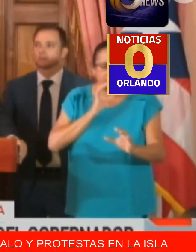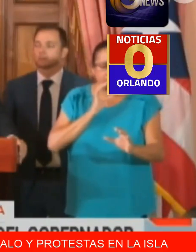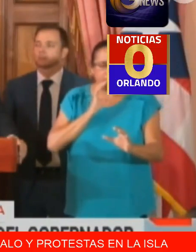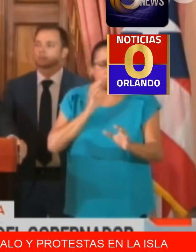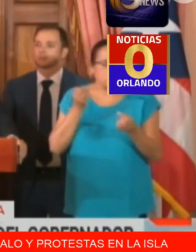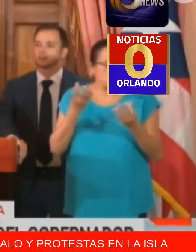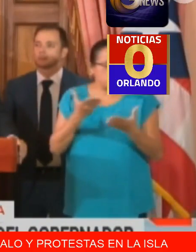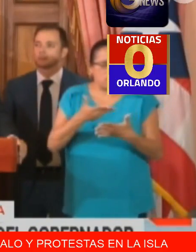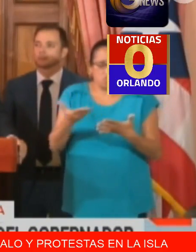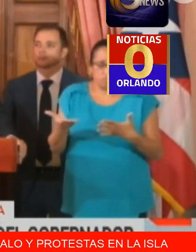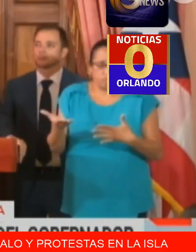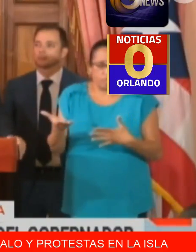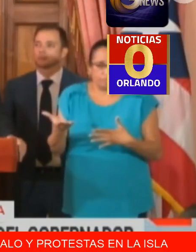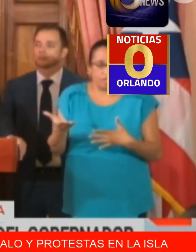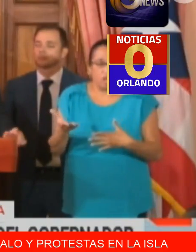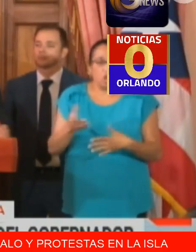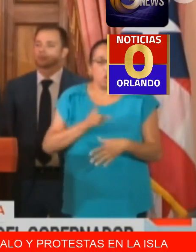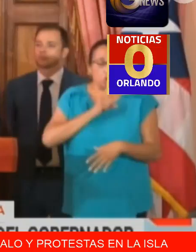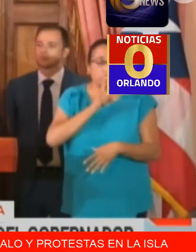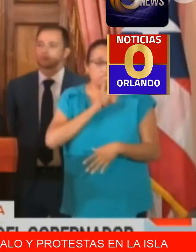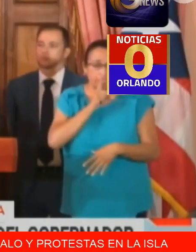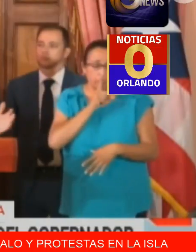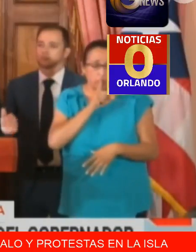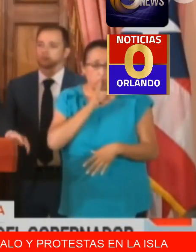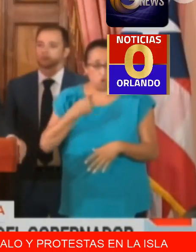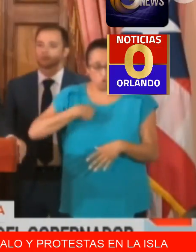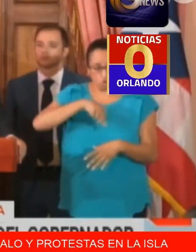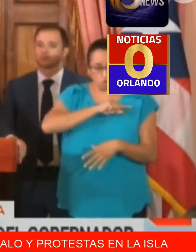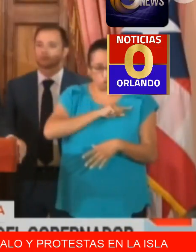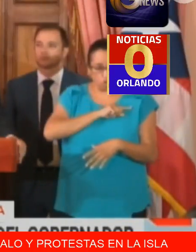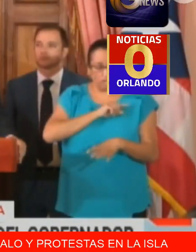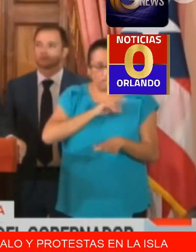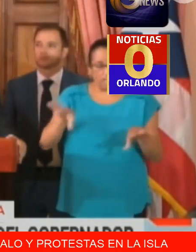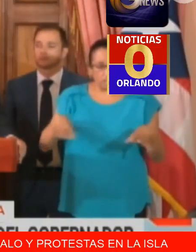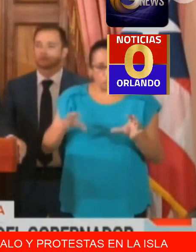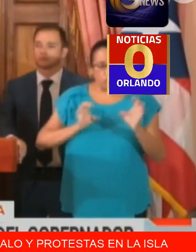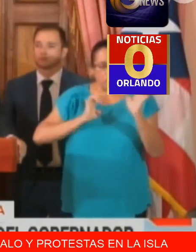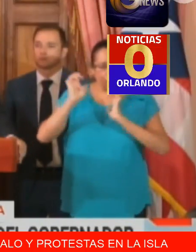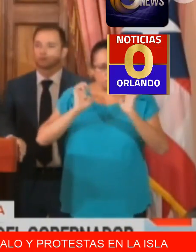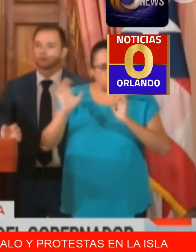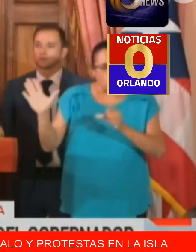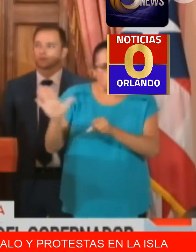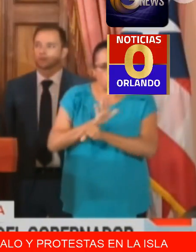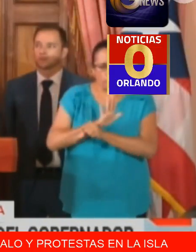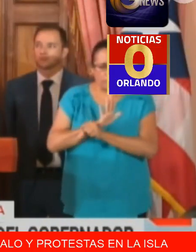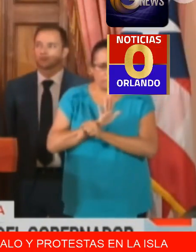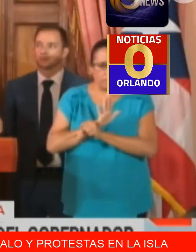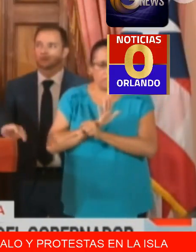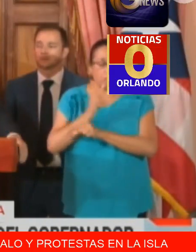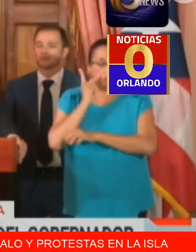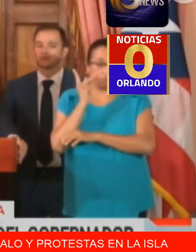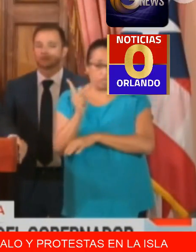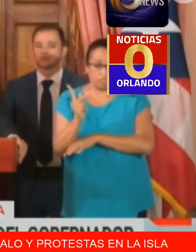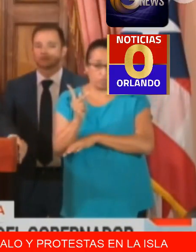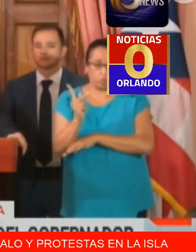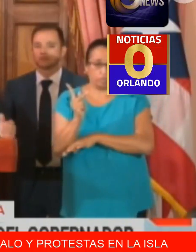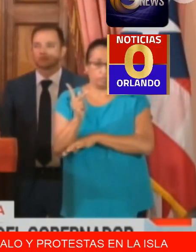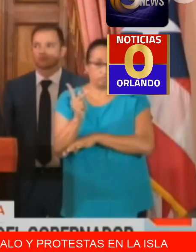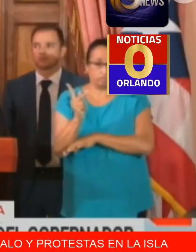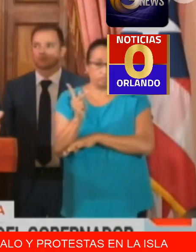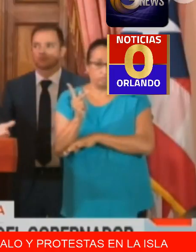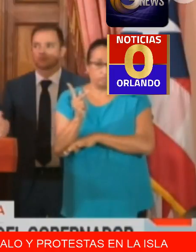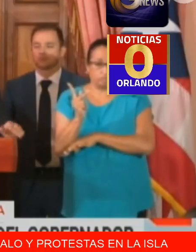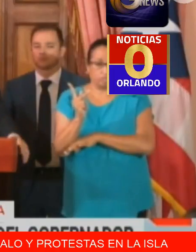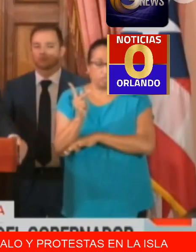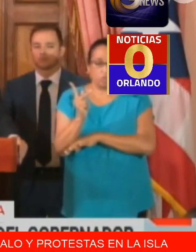se discutieron en ese chat. Esto, lo cierto es que nosotros hemos hecho una evaluación completa, esto, y hemos visto que